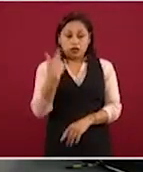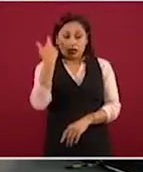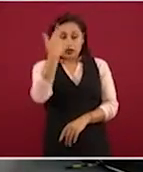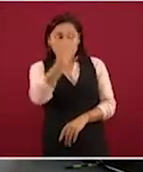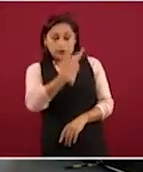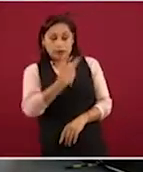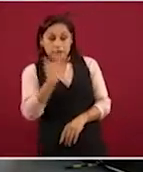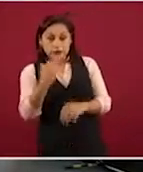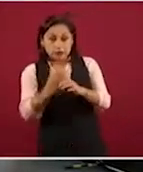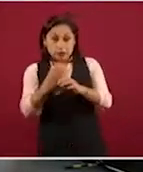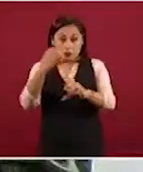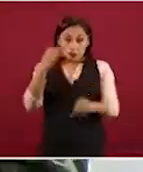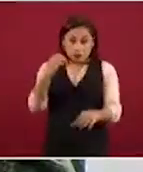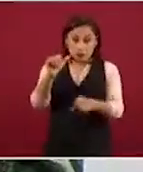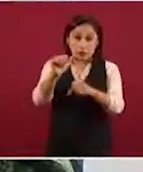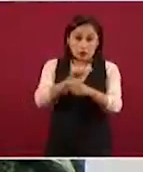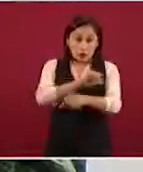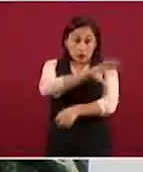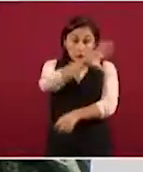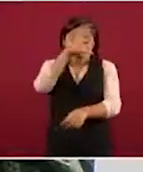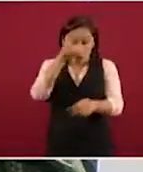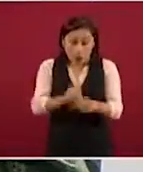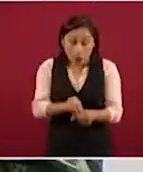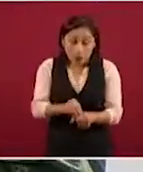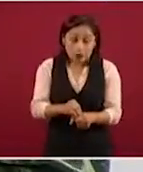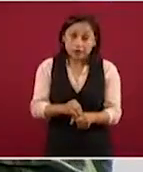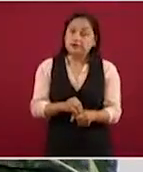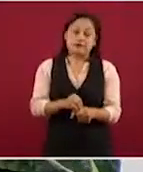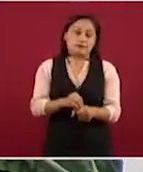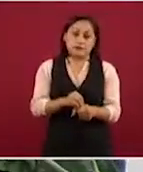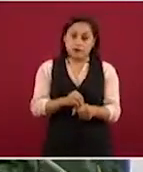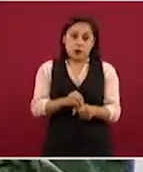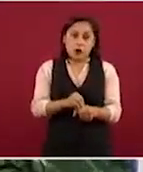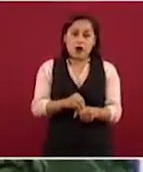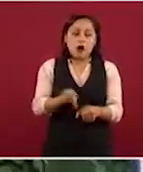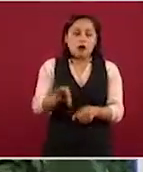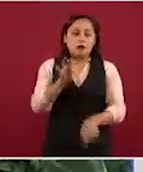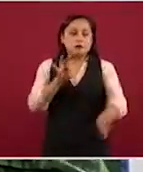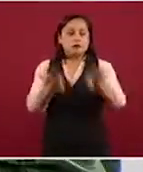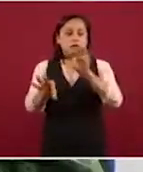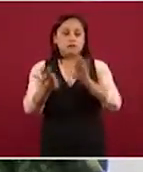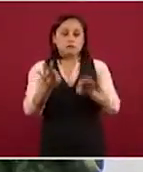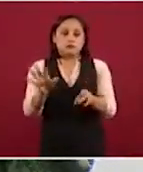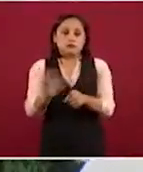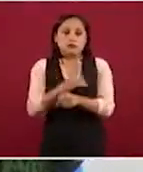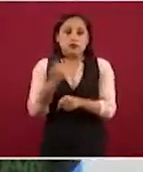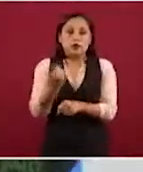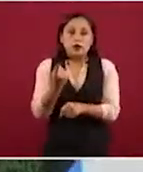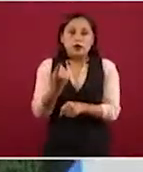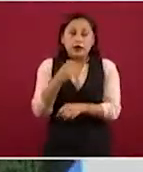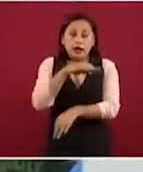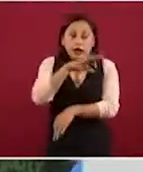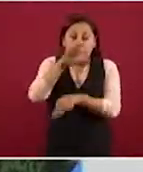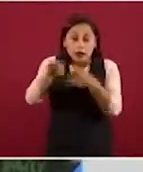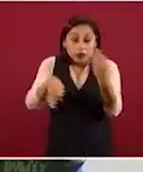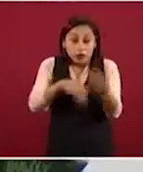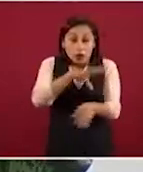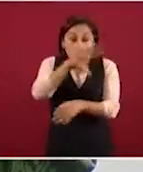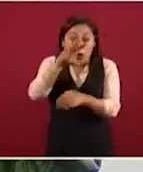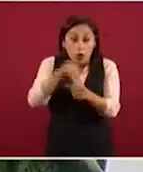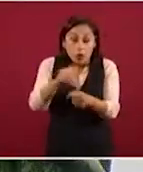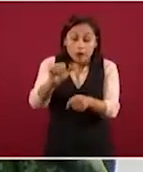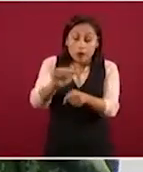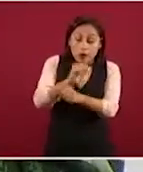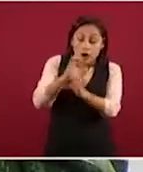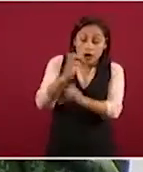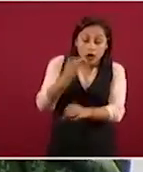aleatorias. Si revisáramos todos los vehículos, hacemos colas de kilómetros y kilómetros y kilómetros para